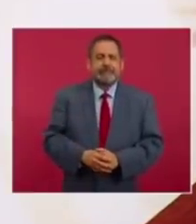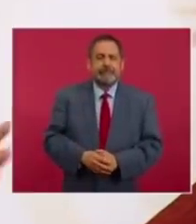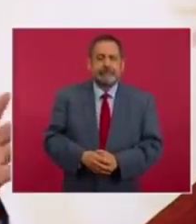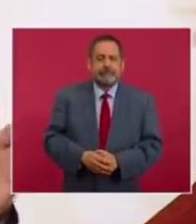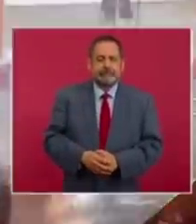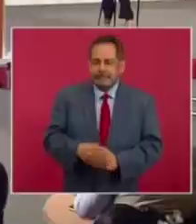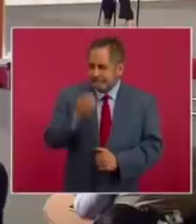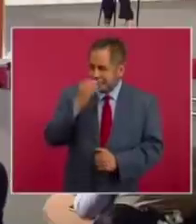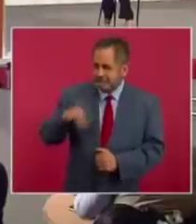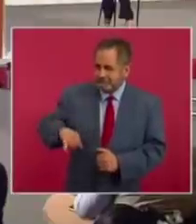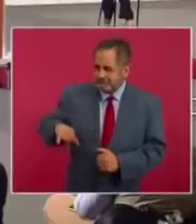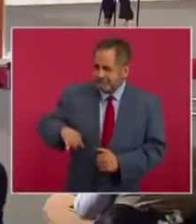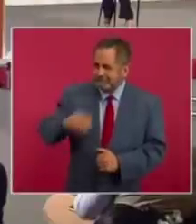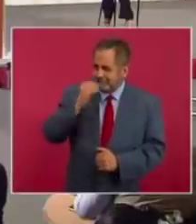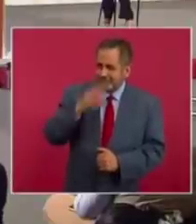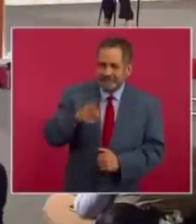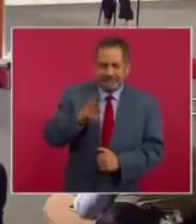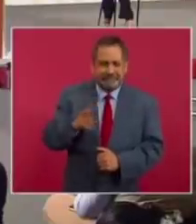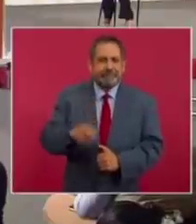Es que es interesante.